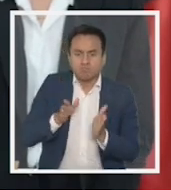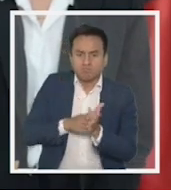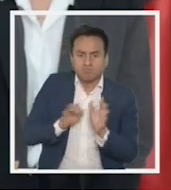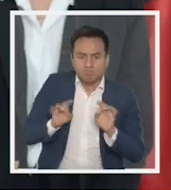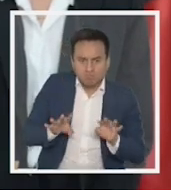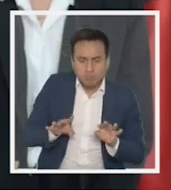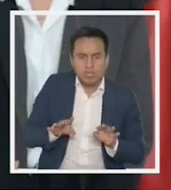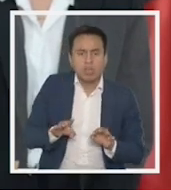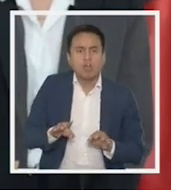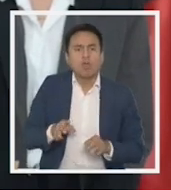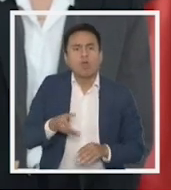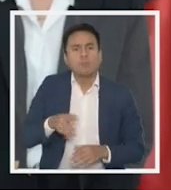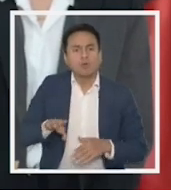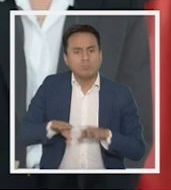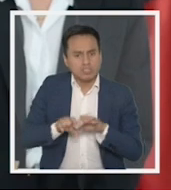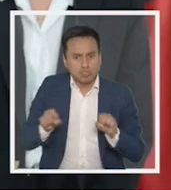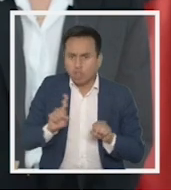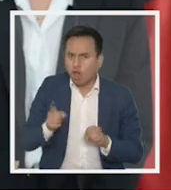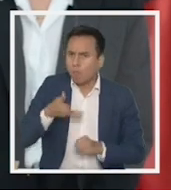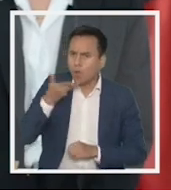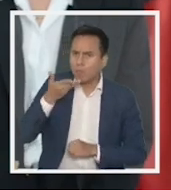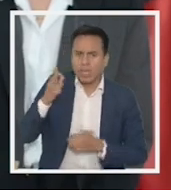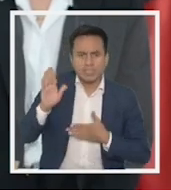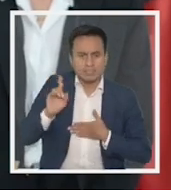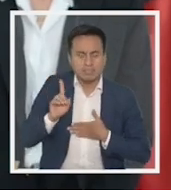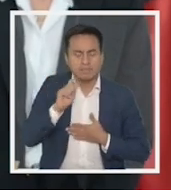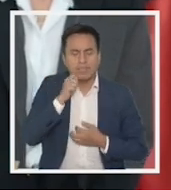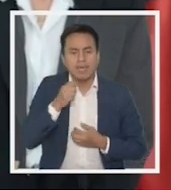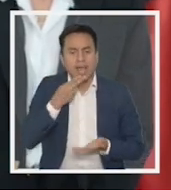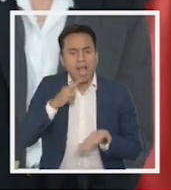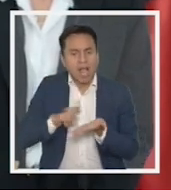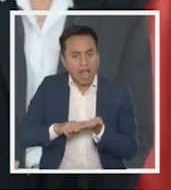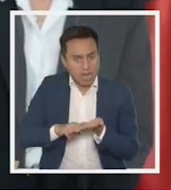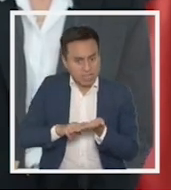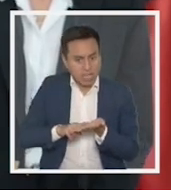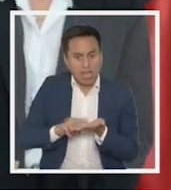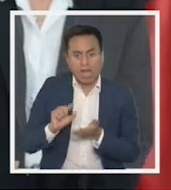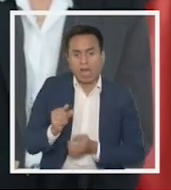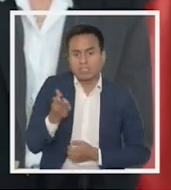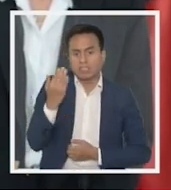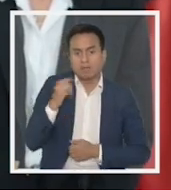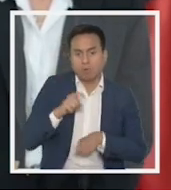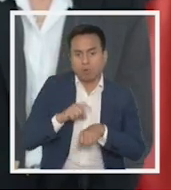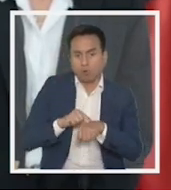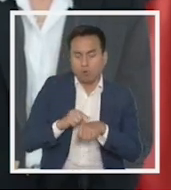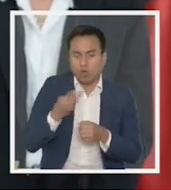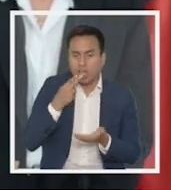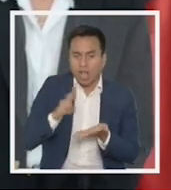carta hace muy poco la viuda del carabinero Alex Salazar.